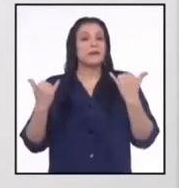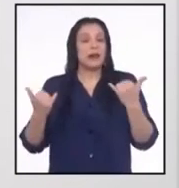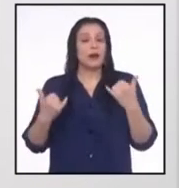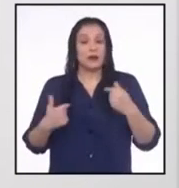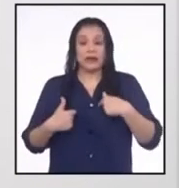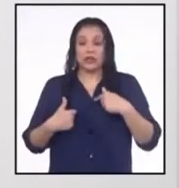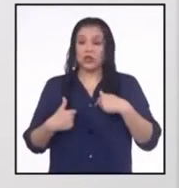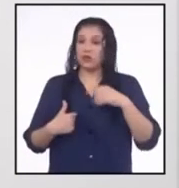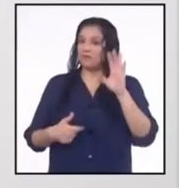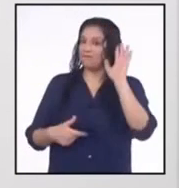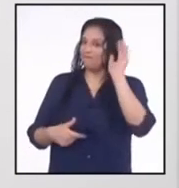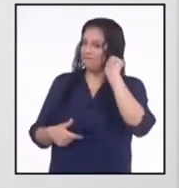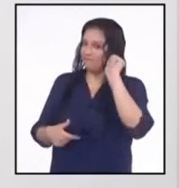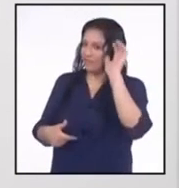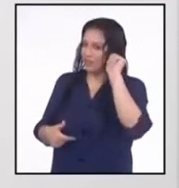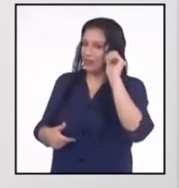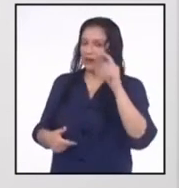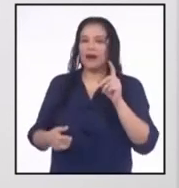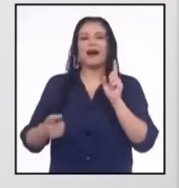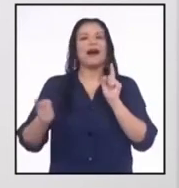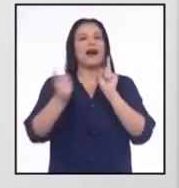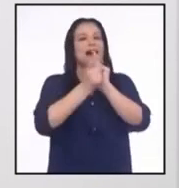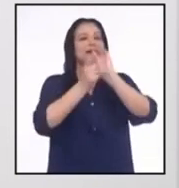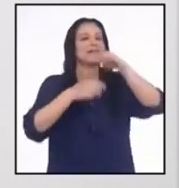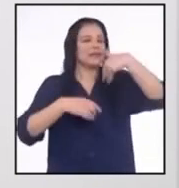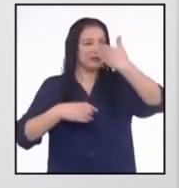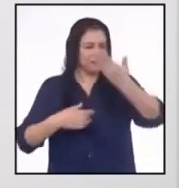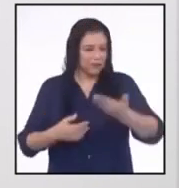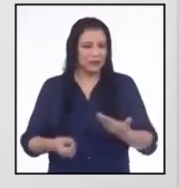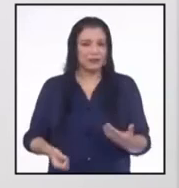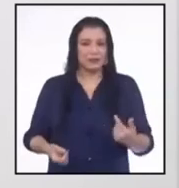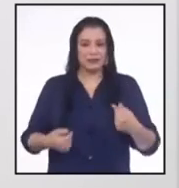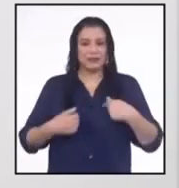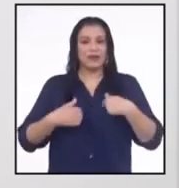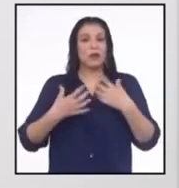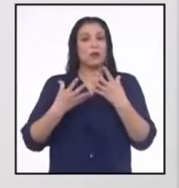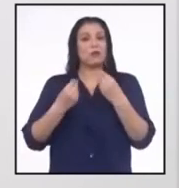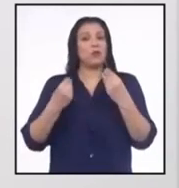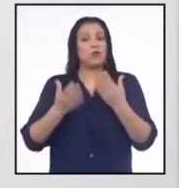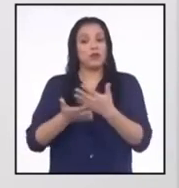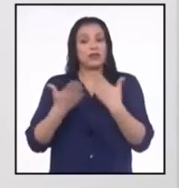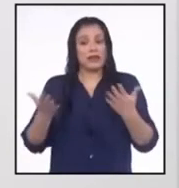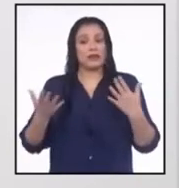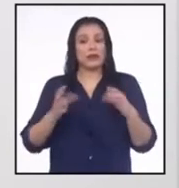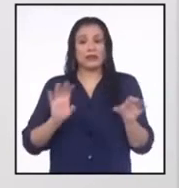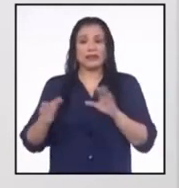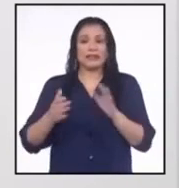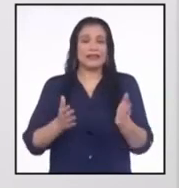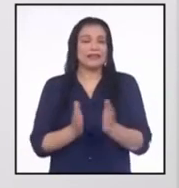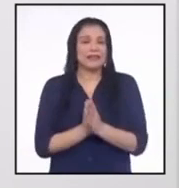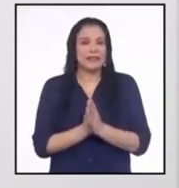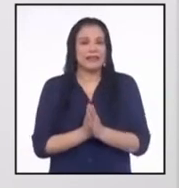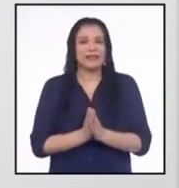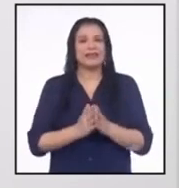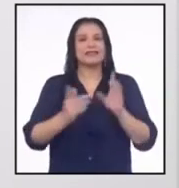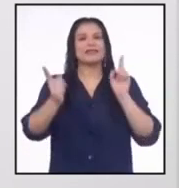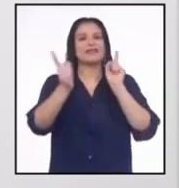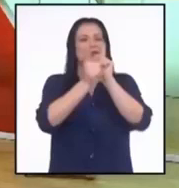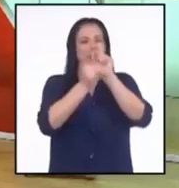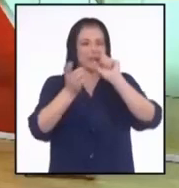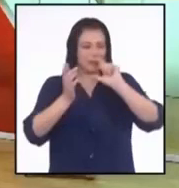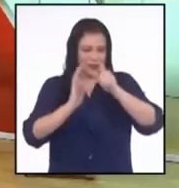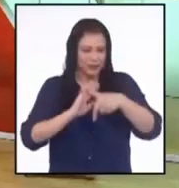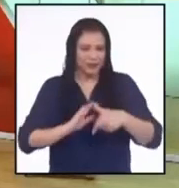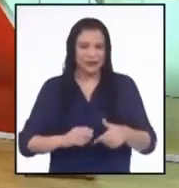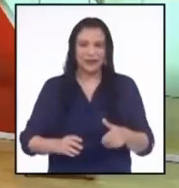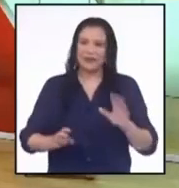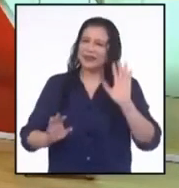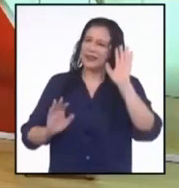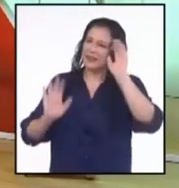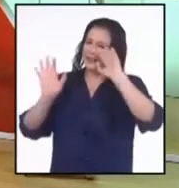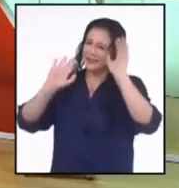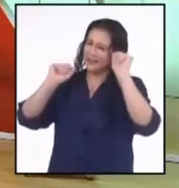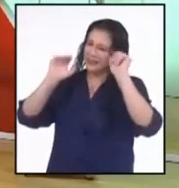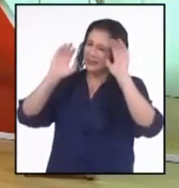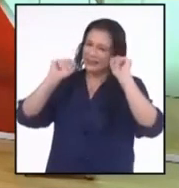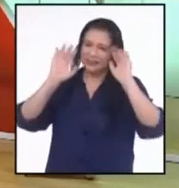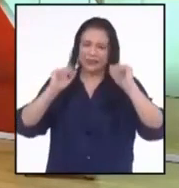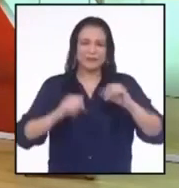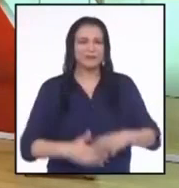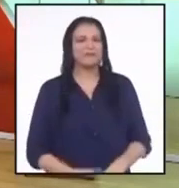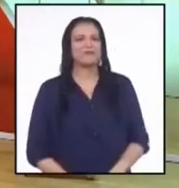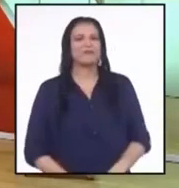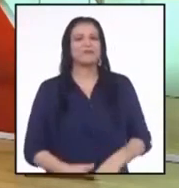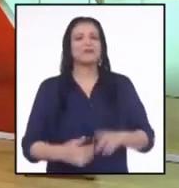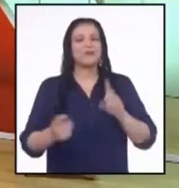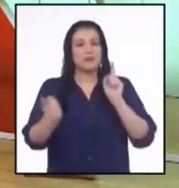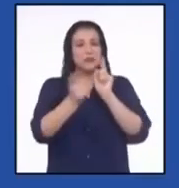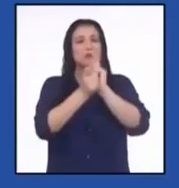sí debo despedirme. Hasta otro momento. Tengo muchas cosas por hacer. Hasta luego. Hasta luego,